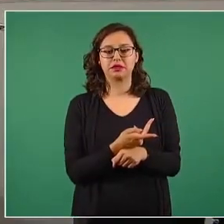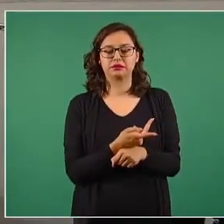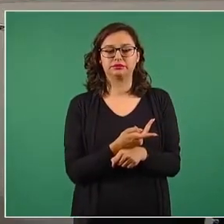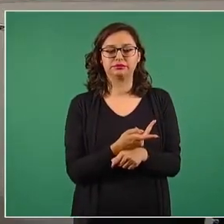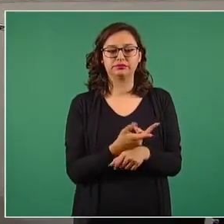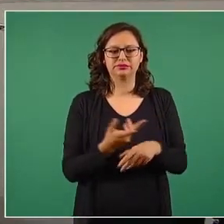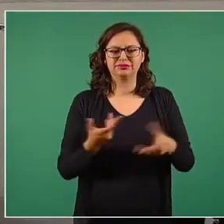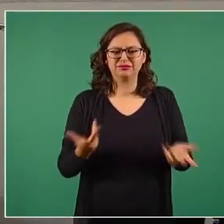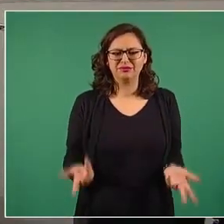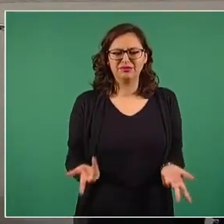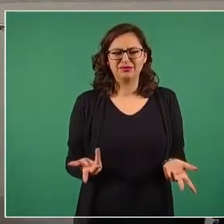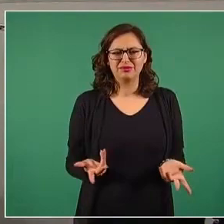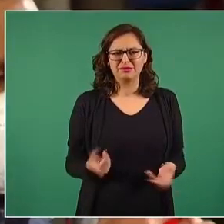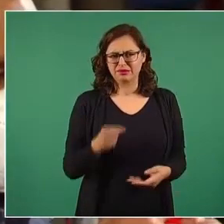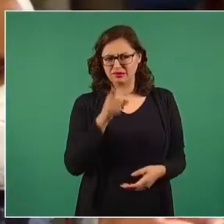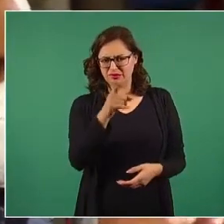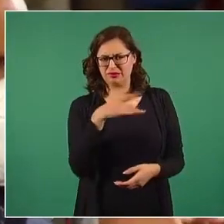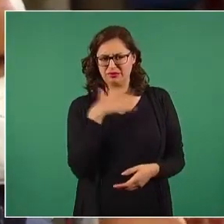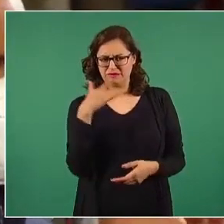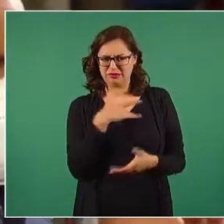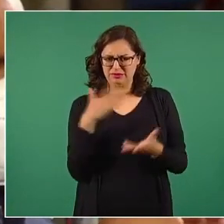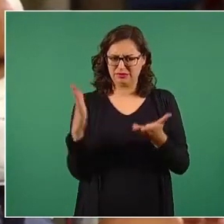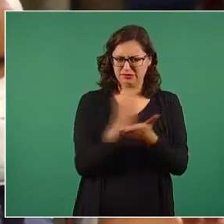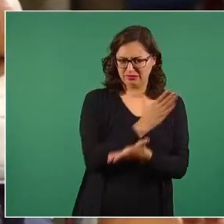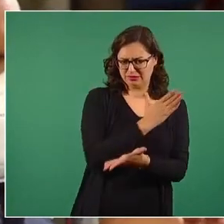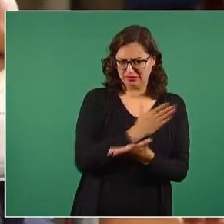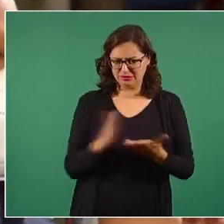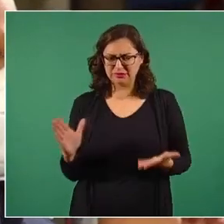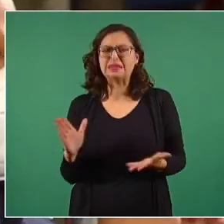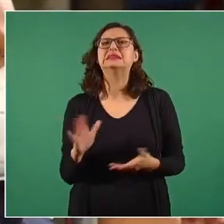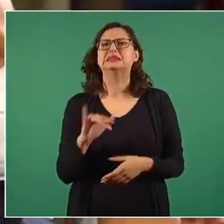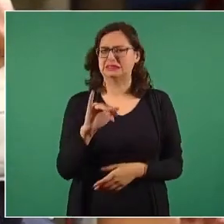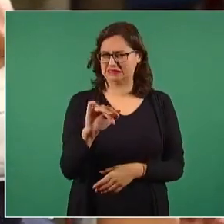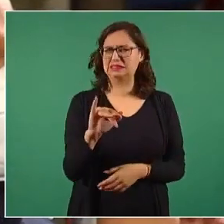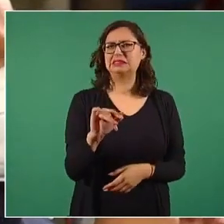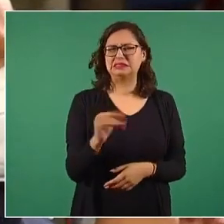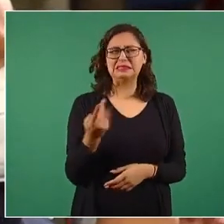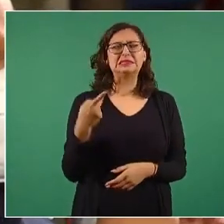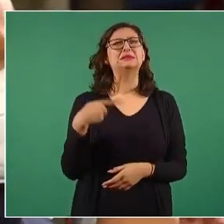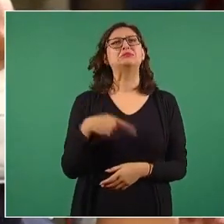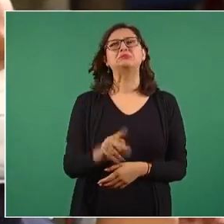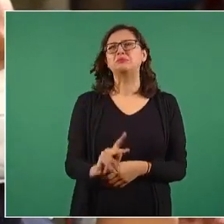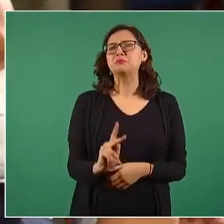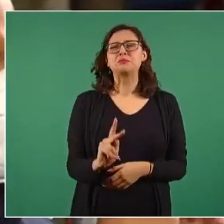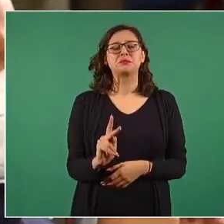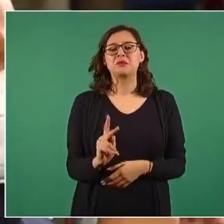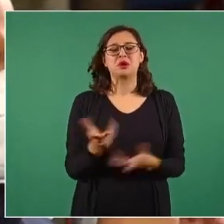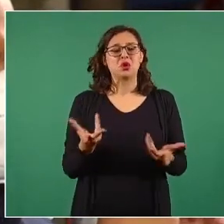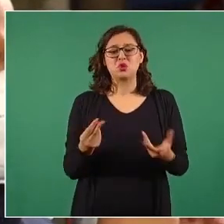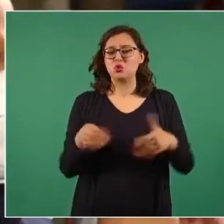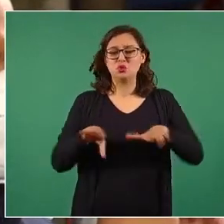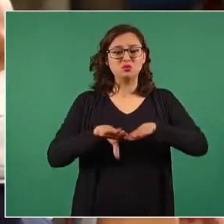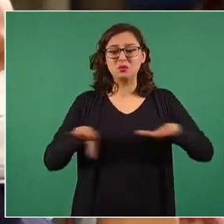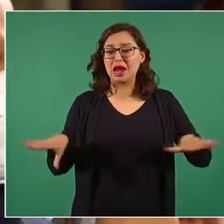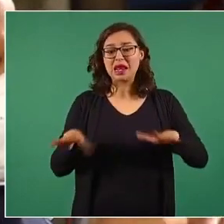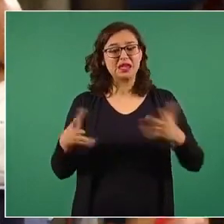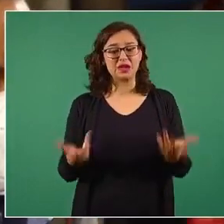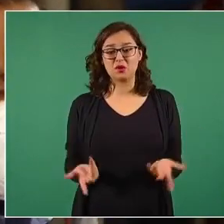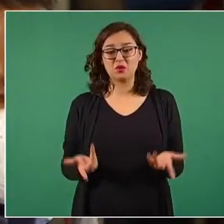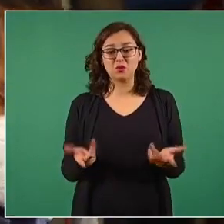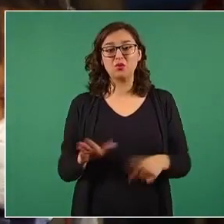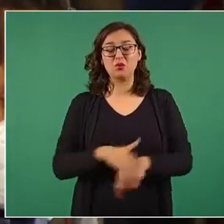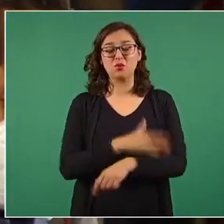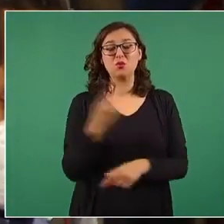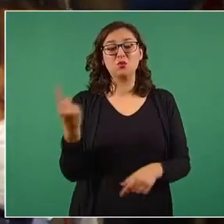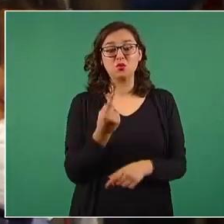hable, usted ha hecho alguna distinción, ¿sí? Sí, siempre. Desde en algún momento, pero no es parejo, presidente, porque si usted